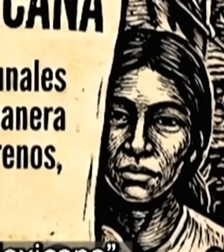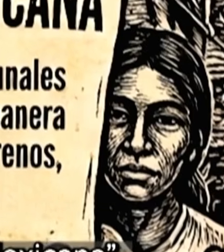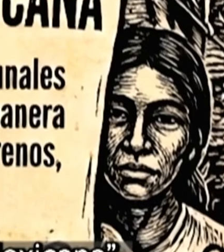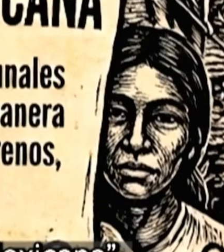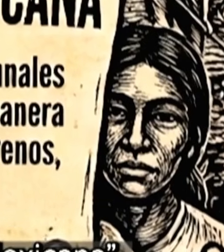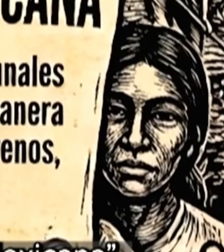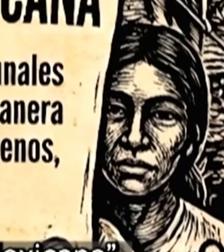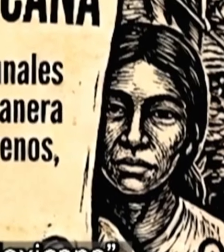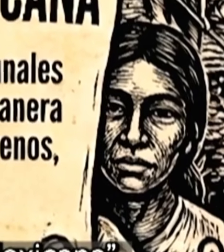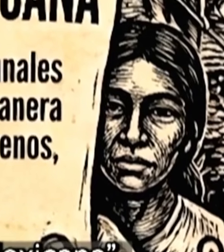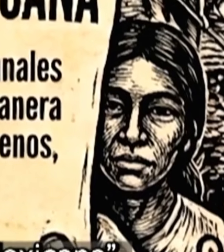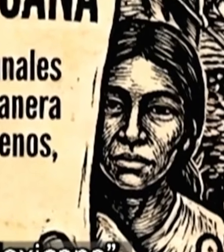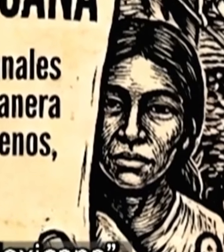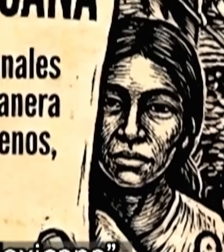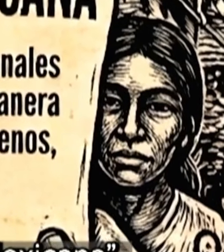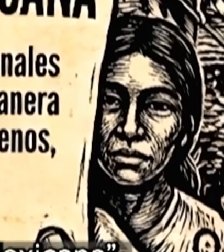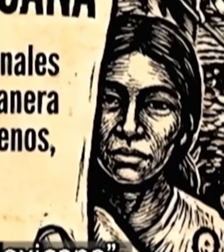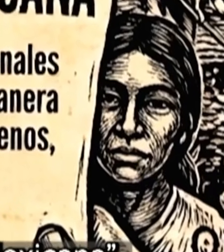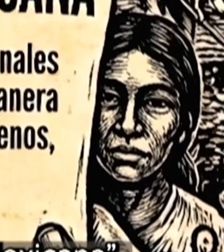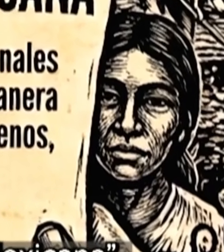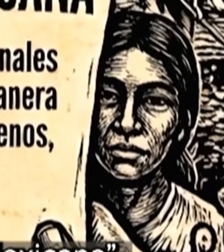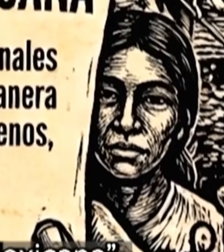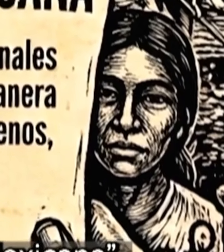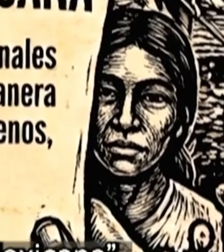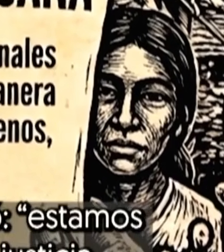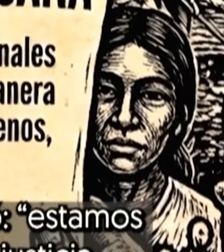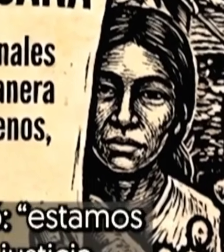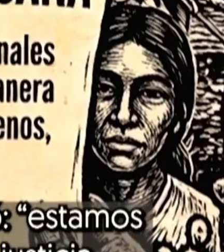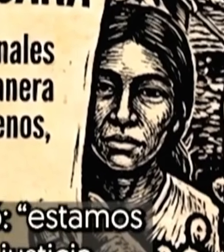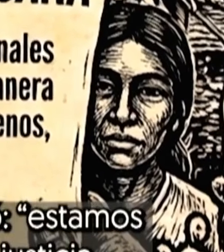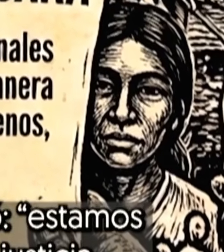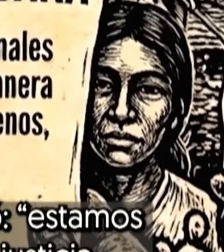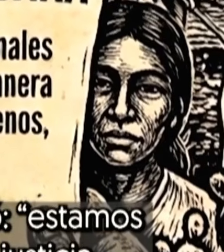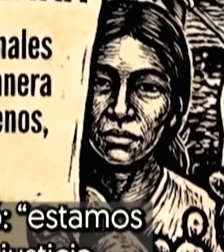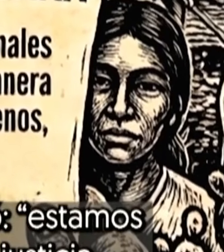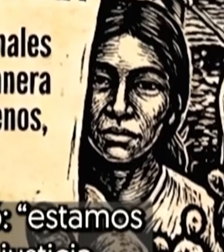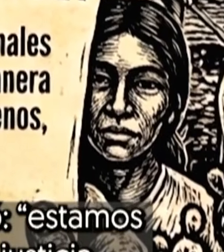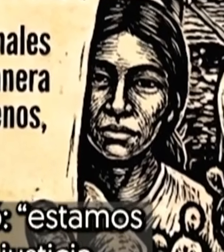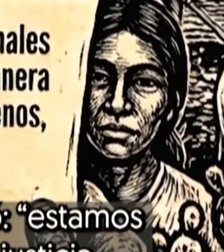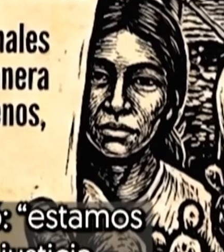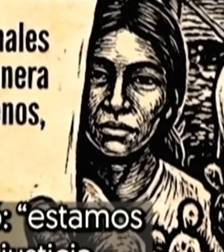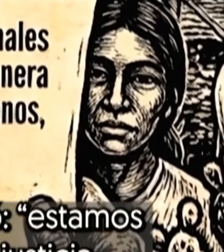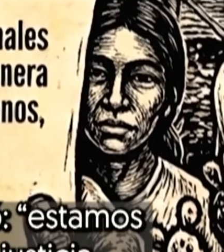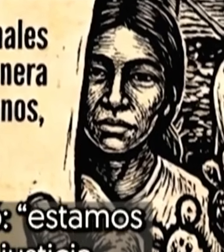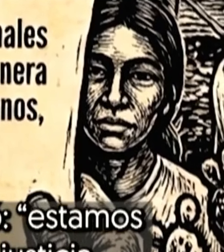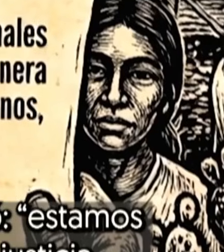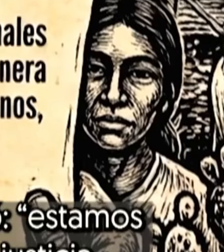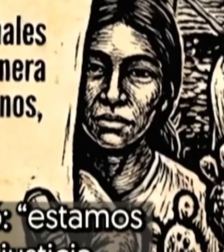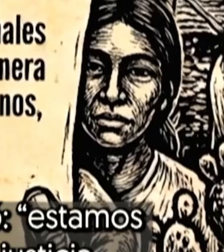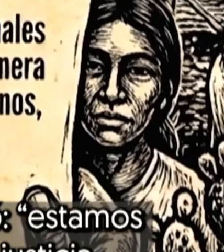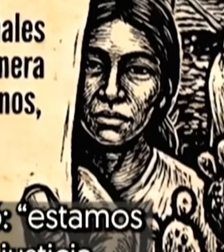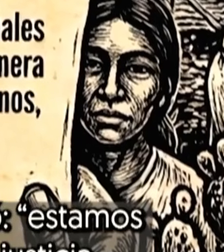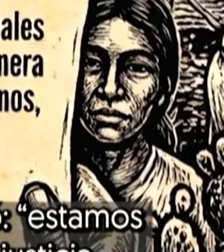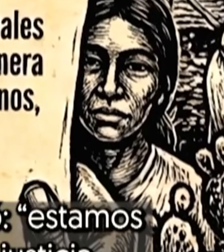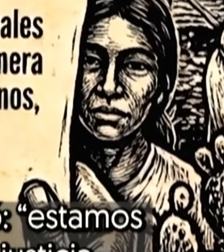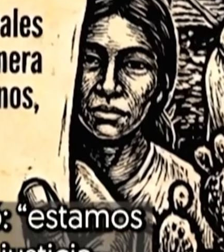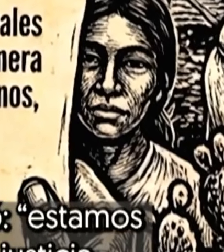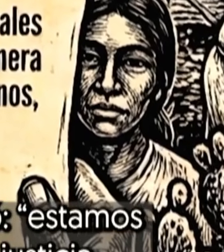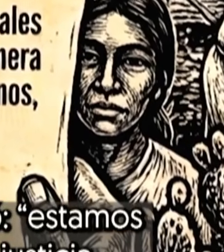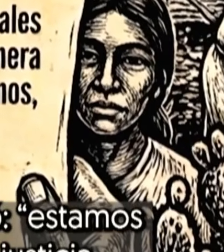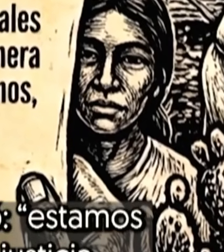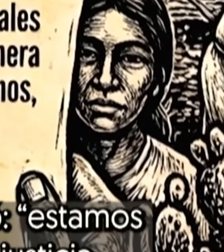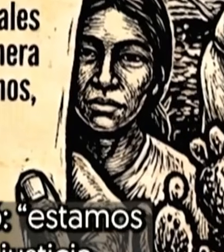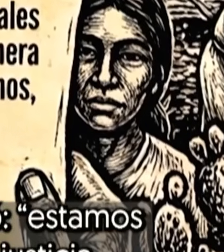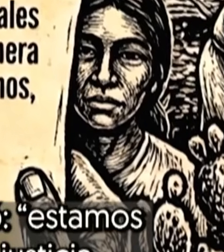Juárez, titulado República y Patria Mexicana. En este documento, el líder indígena expresó: